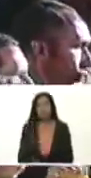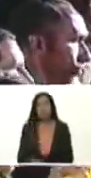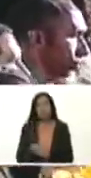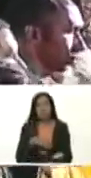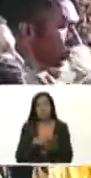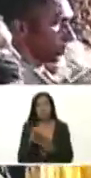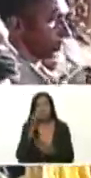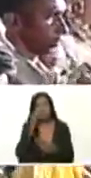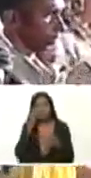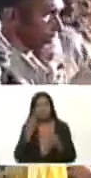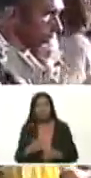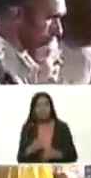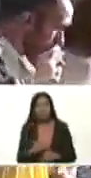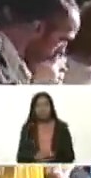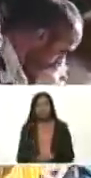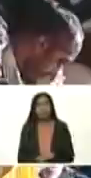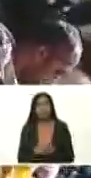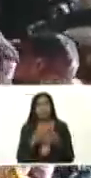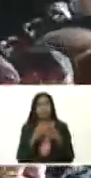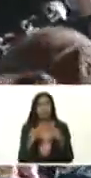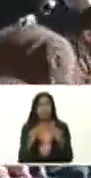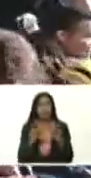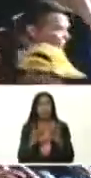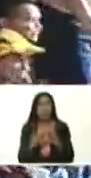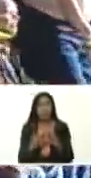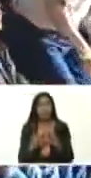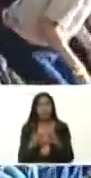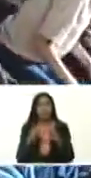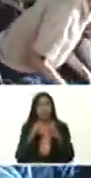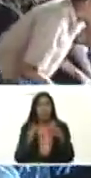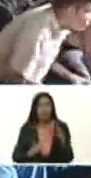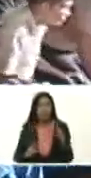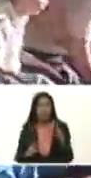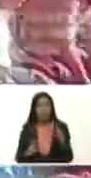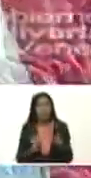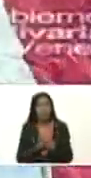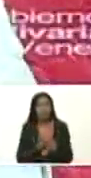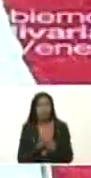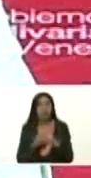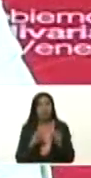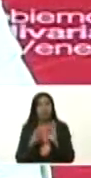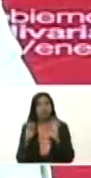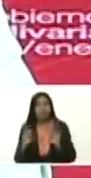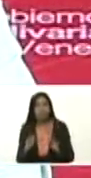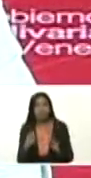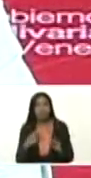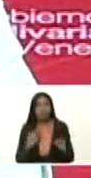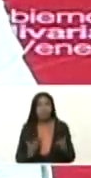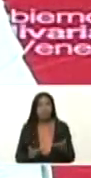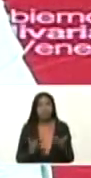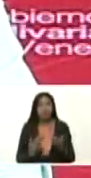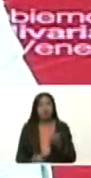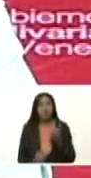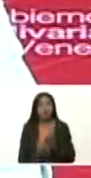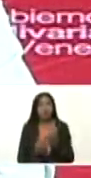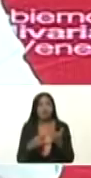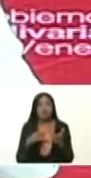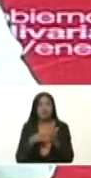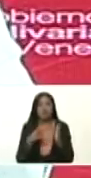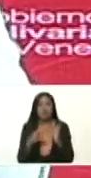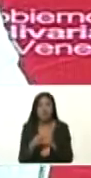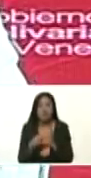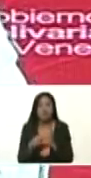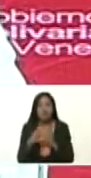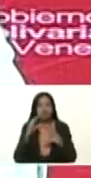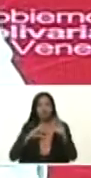garantizar la seguridad de toda la industria eléctrica, obra de la clase obrera, y yo le doy todo el apoyo técnico, científico, y